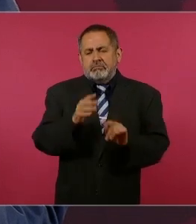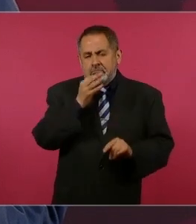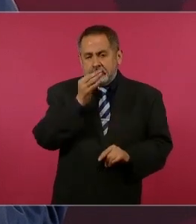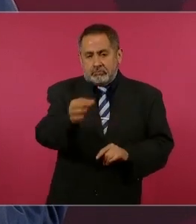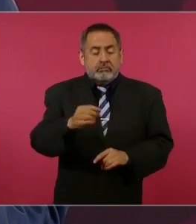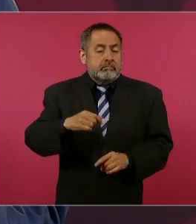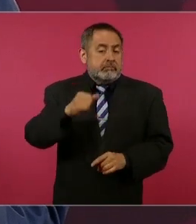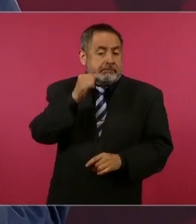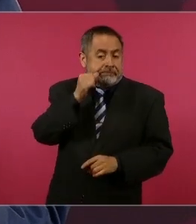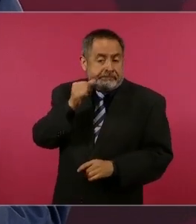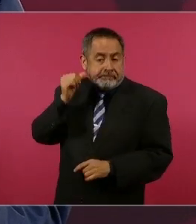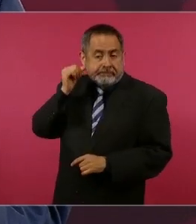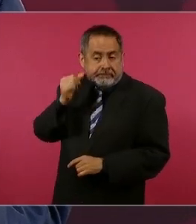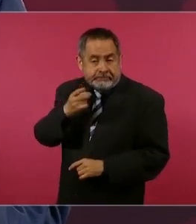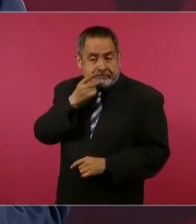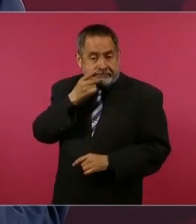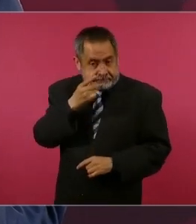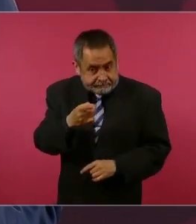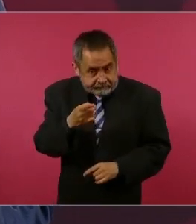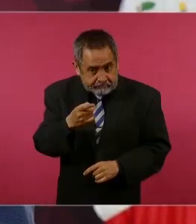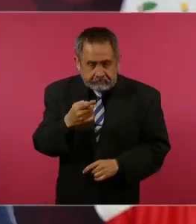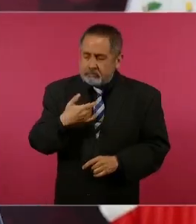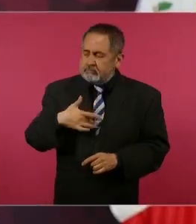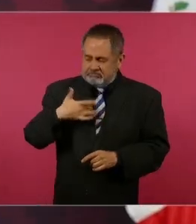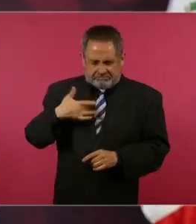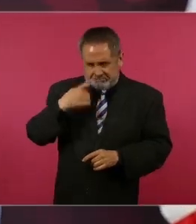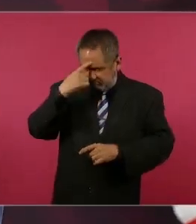Dije ayer, y estoy convencido,